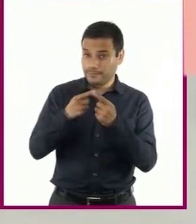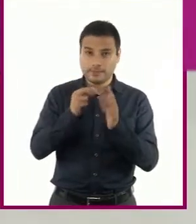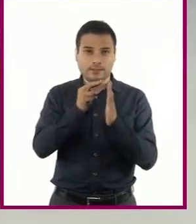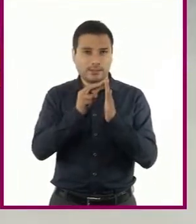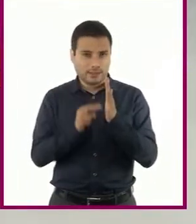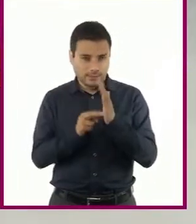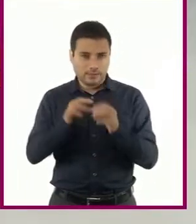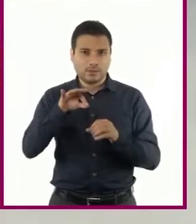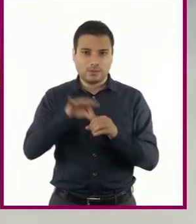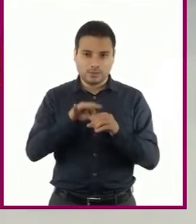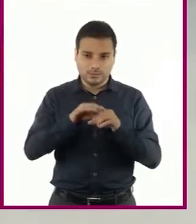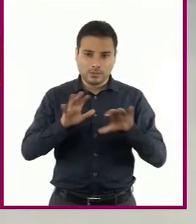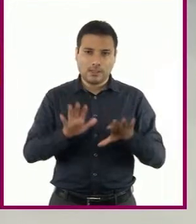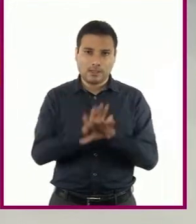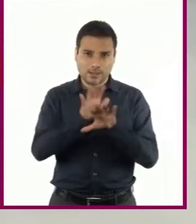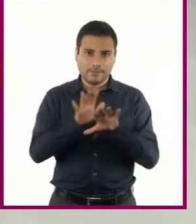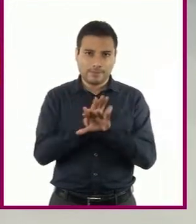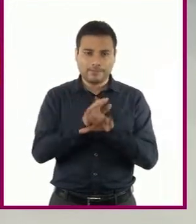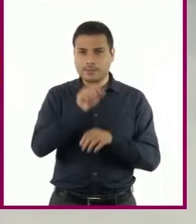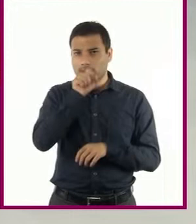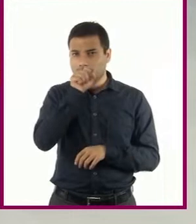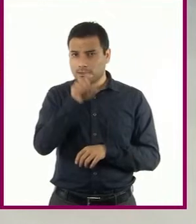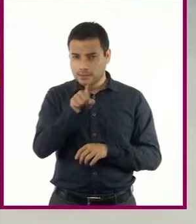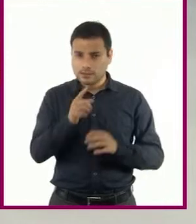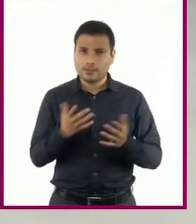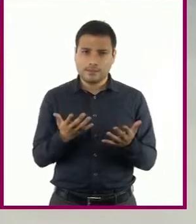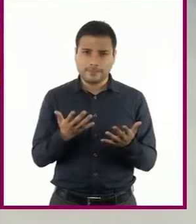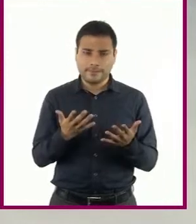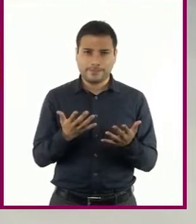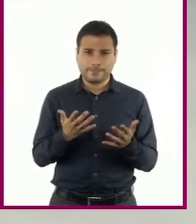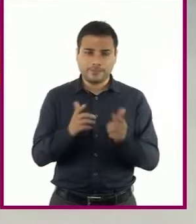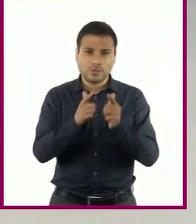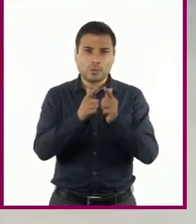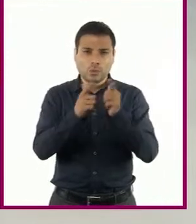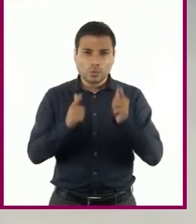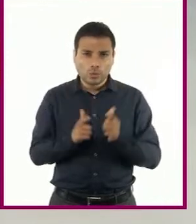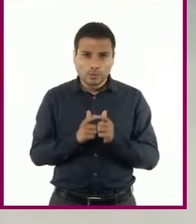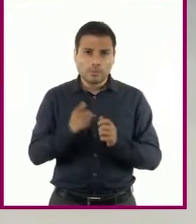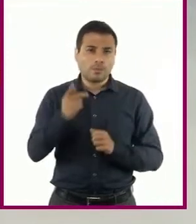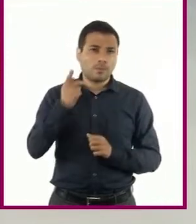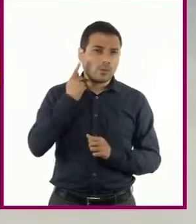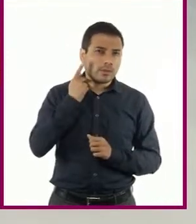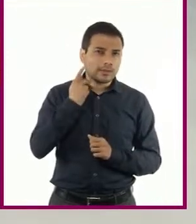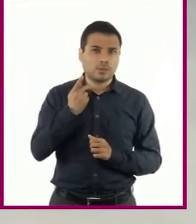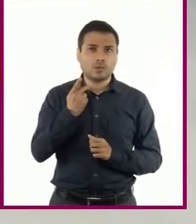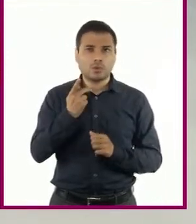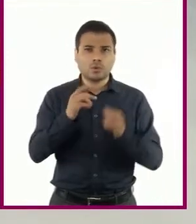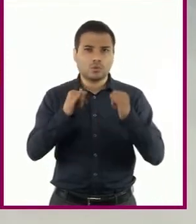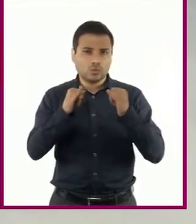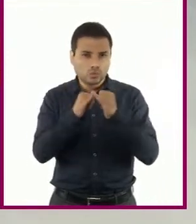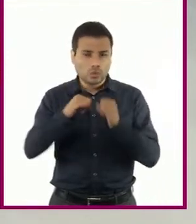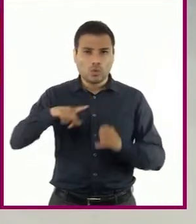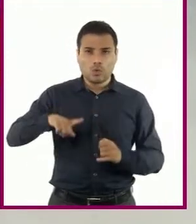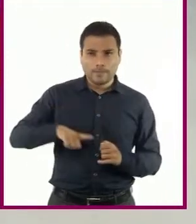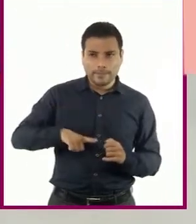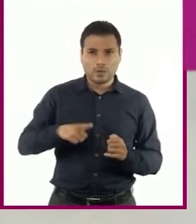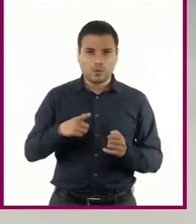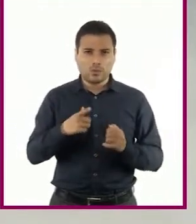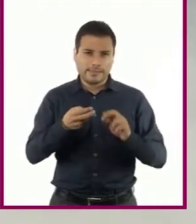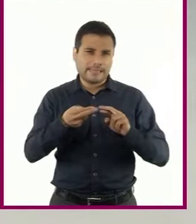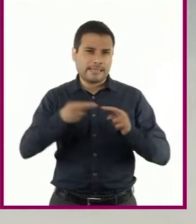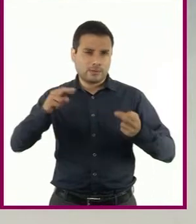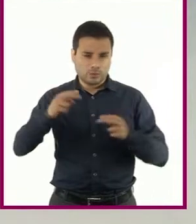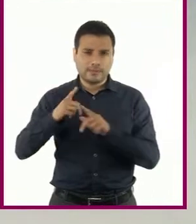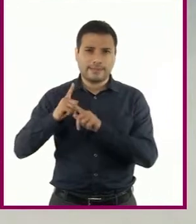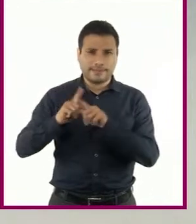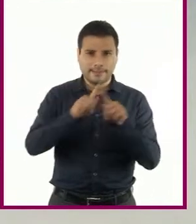electorales, sino también muchas de las relaciones entre los actores que participan en el sistema político mexicano. Las instituciones